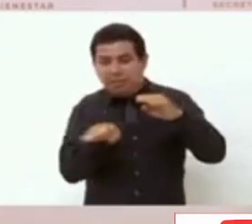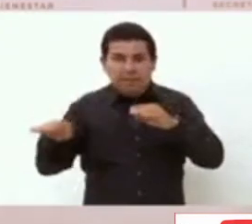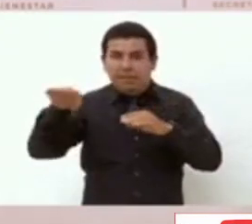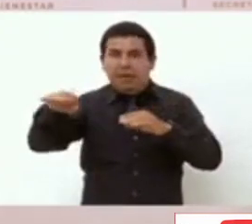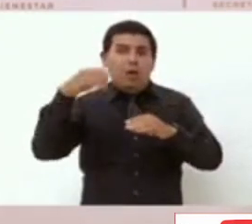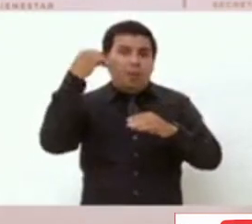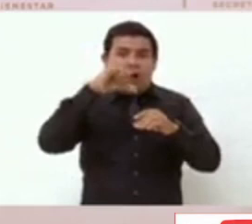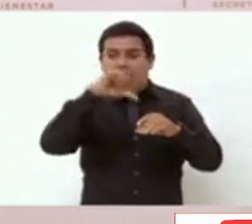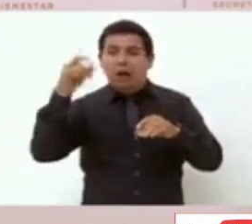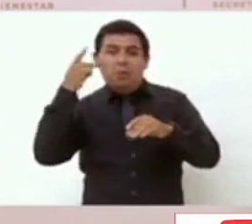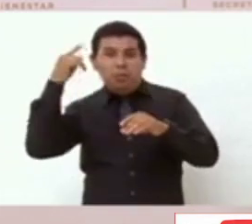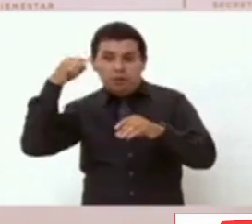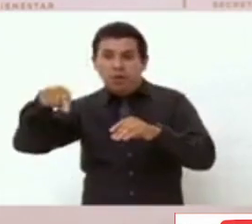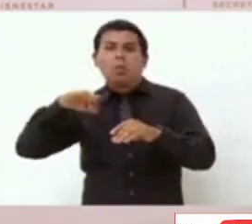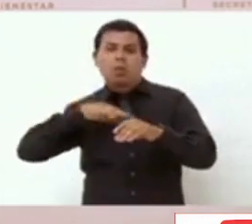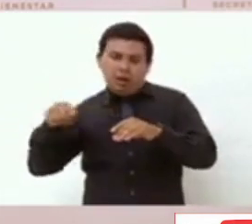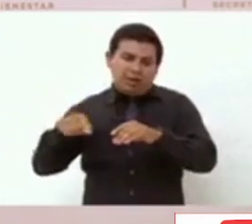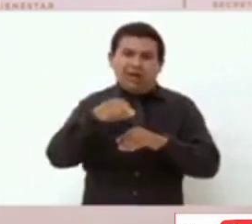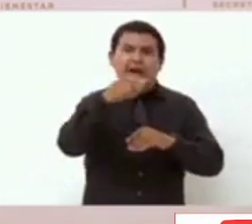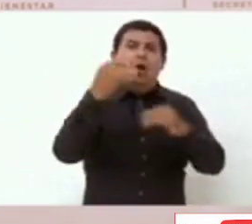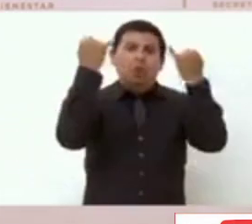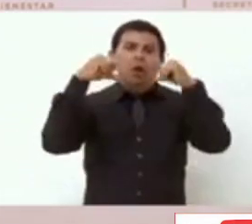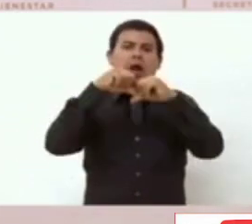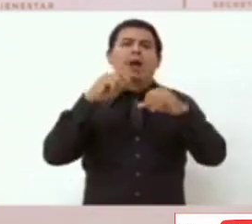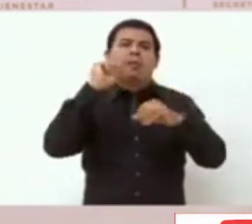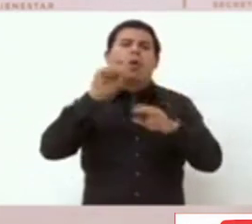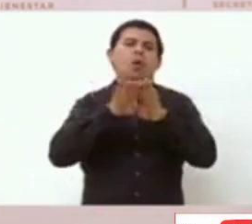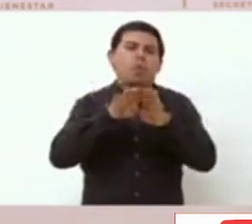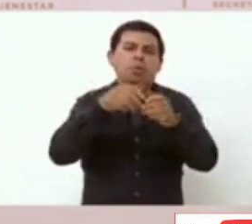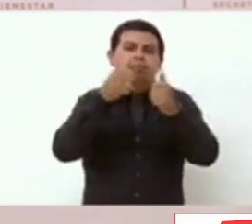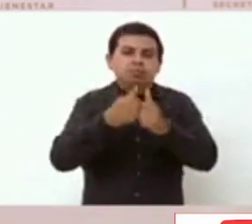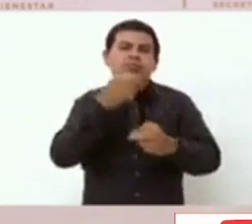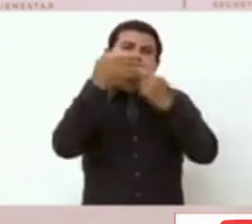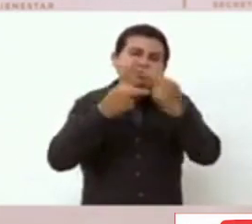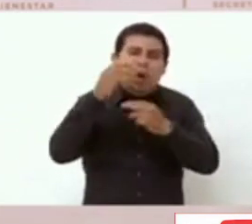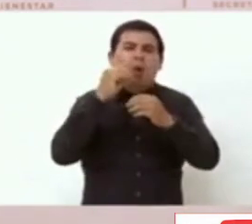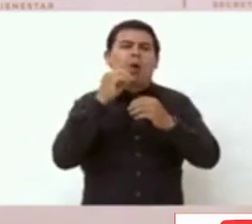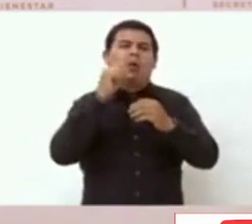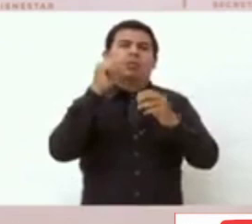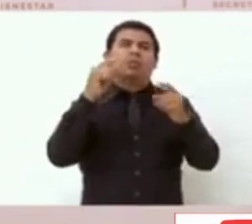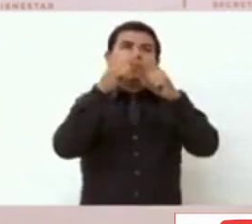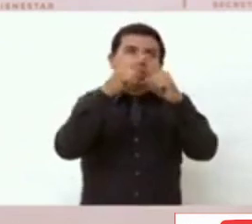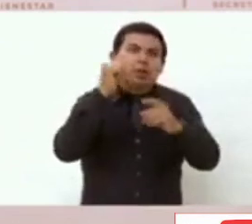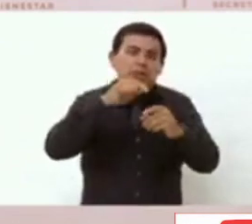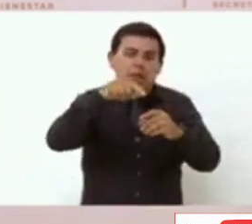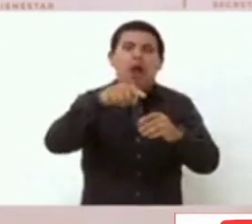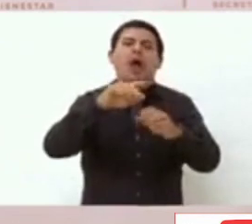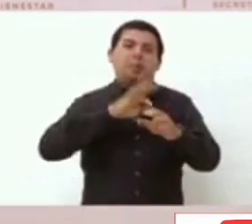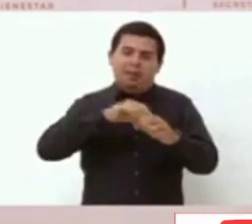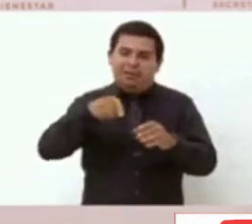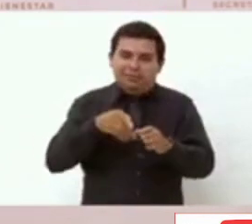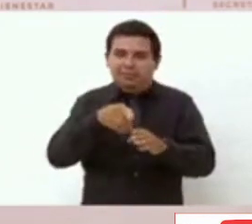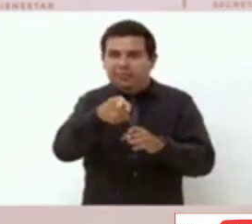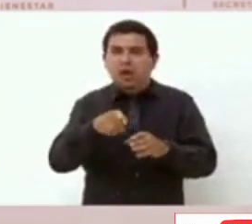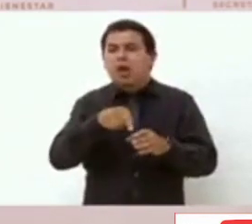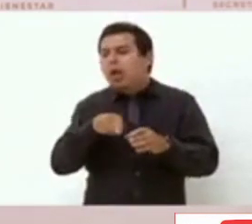supercarretera de Oaxaca a Puerto Escondido, va a Juquila y puede quedarse también en Puerto